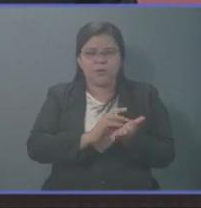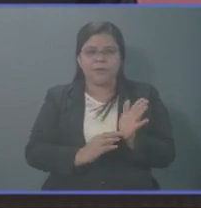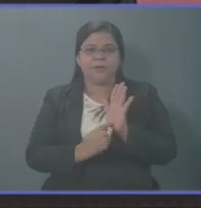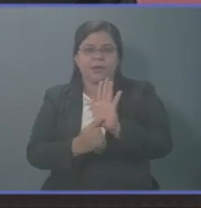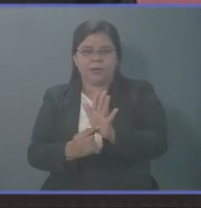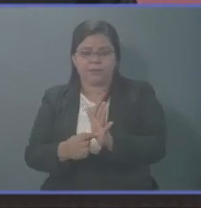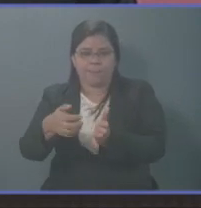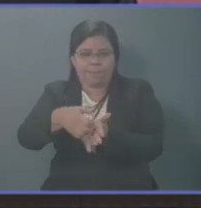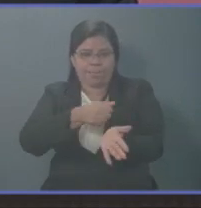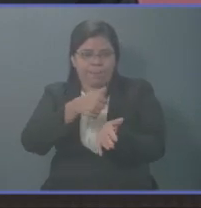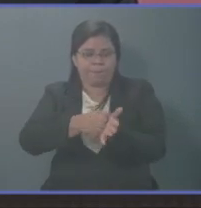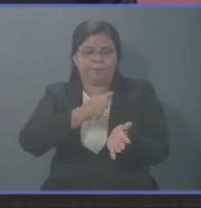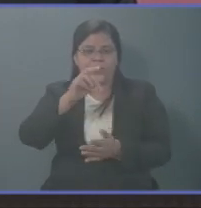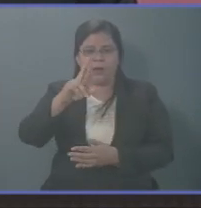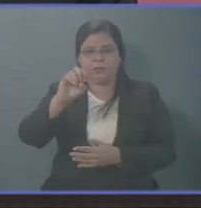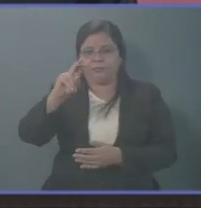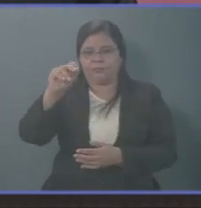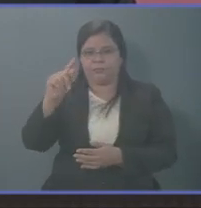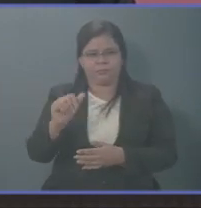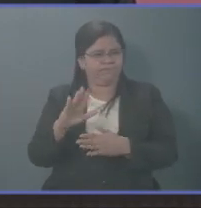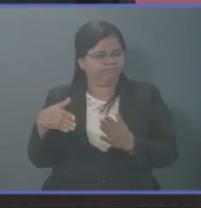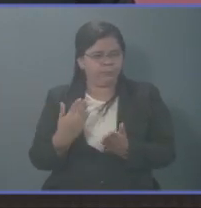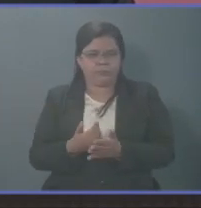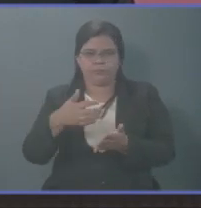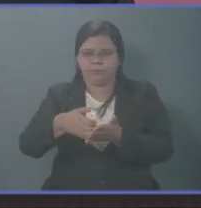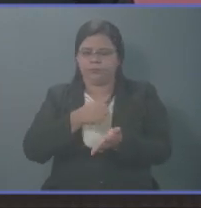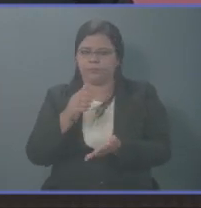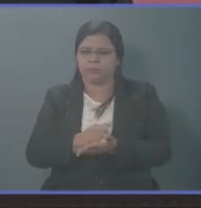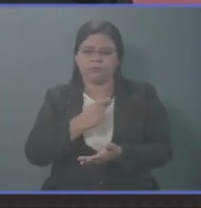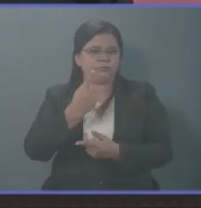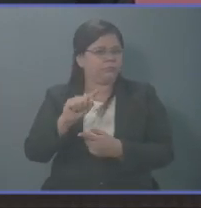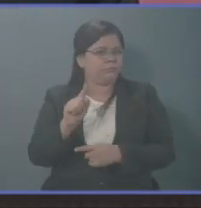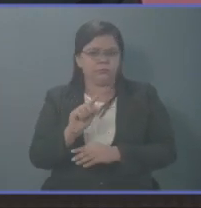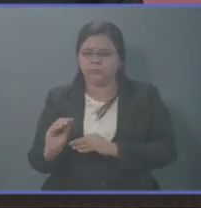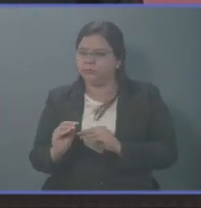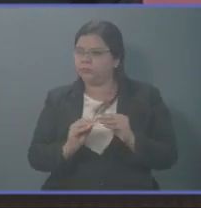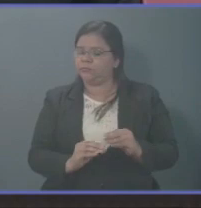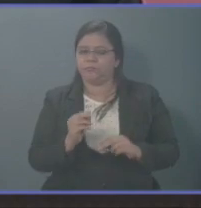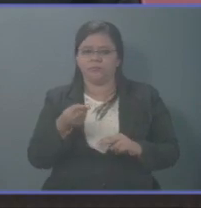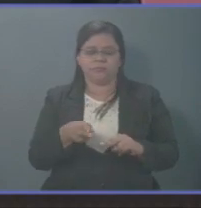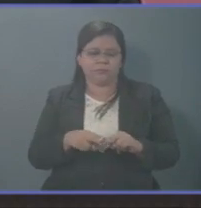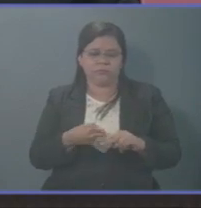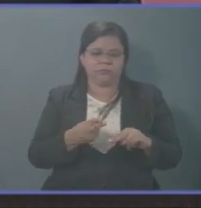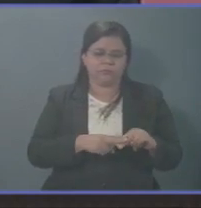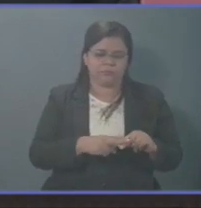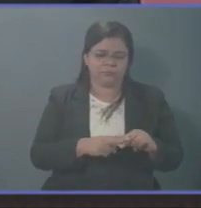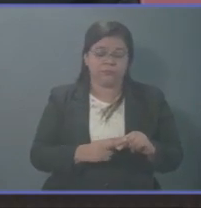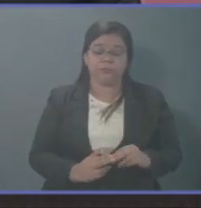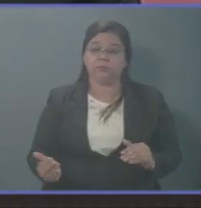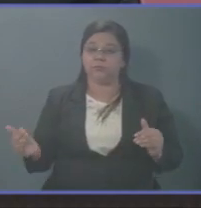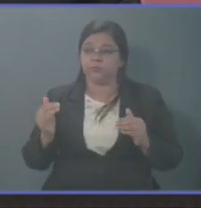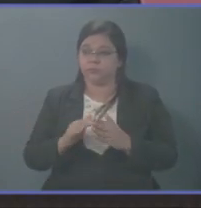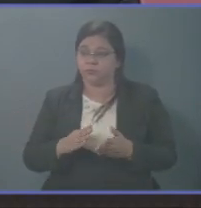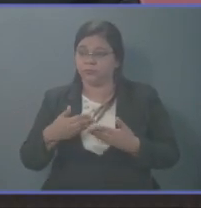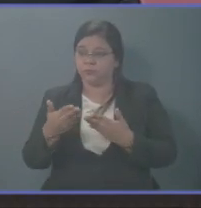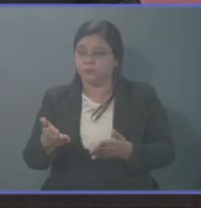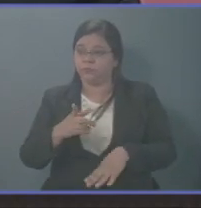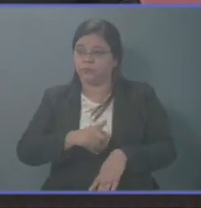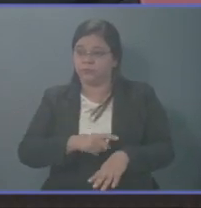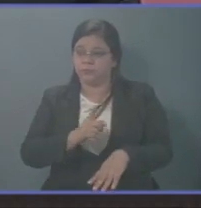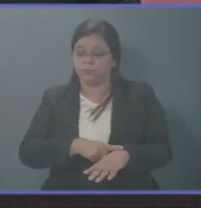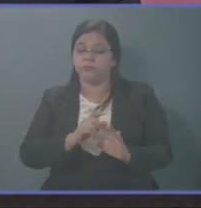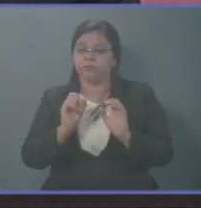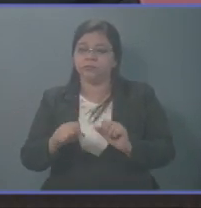sin que se causen multas, intereses ni recargos. Asimismo, otórgase al referido plazo para